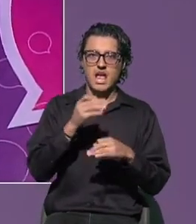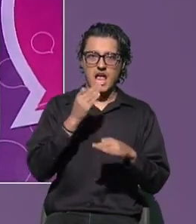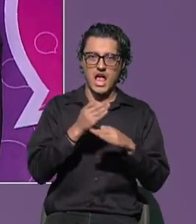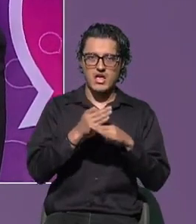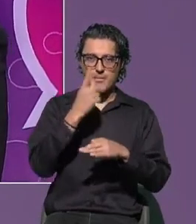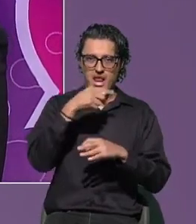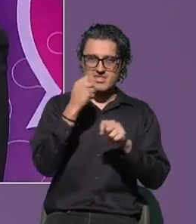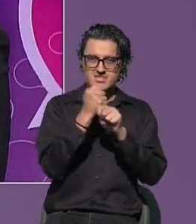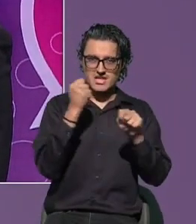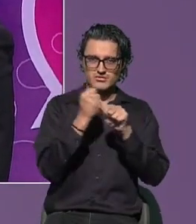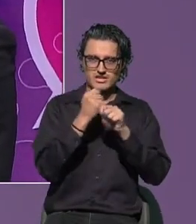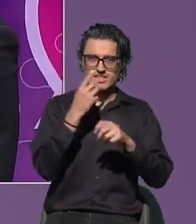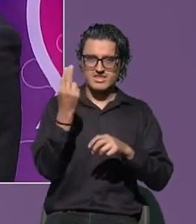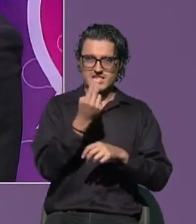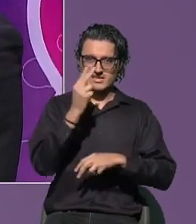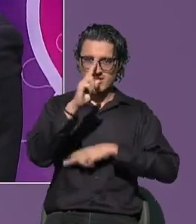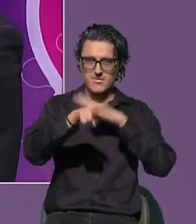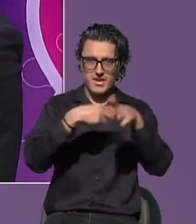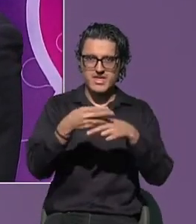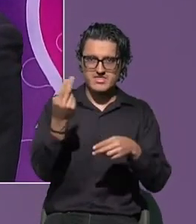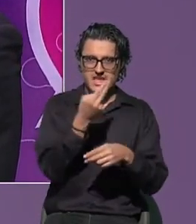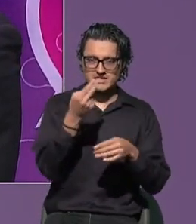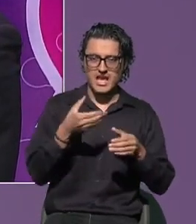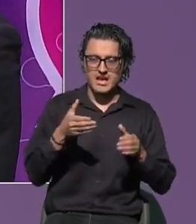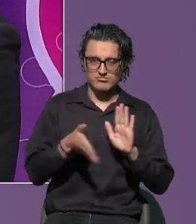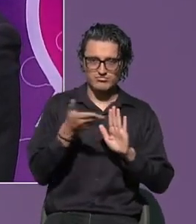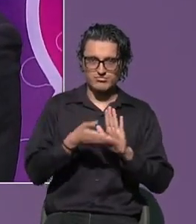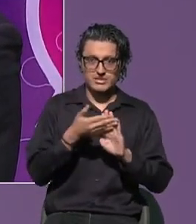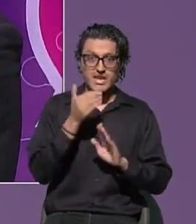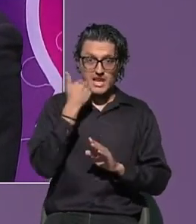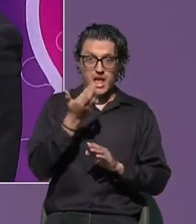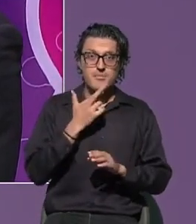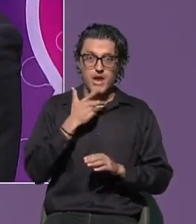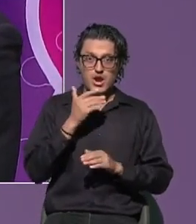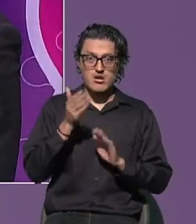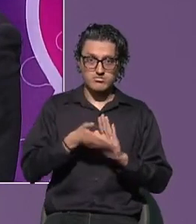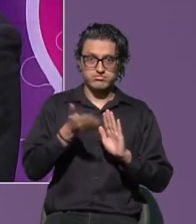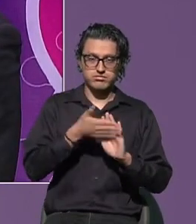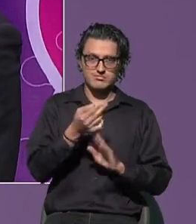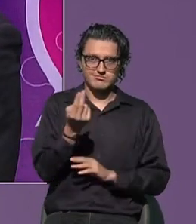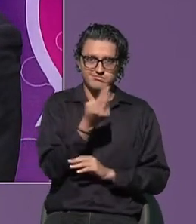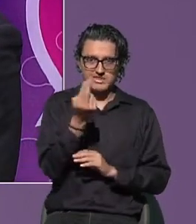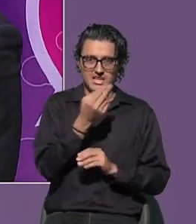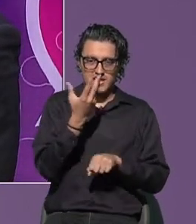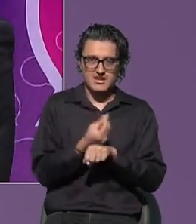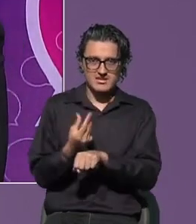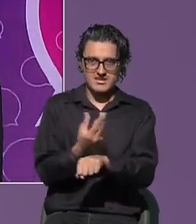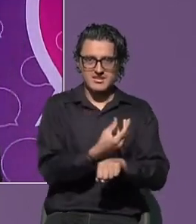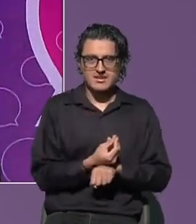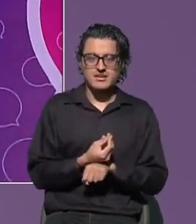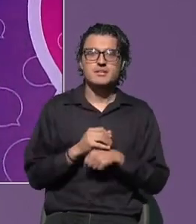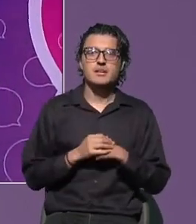transporte público necesita vialidades porque el transporte no vuela entonces Si queremos que haya mejores vialidades necesitamos que para que haya mejor transporte necesitamos